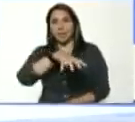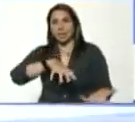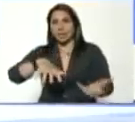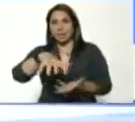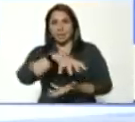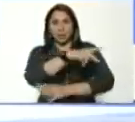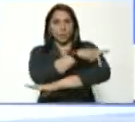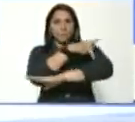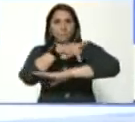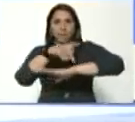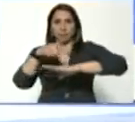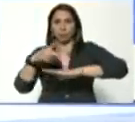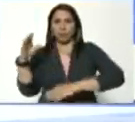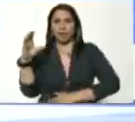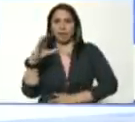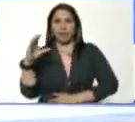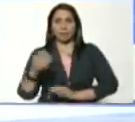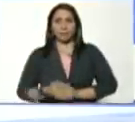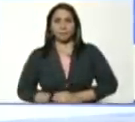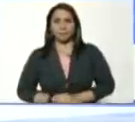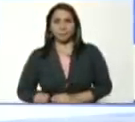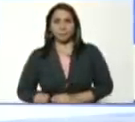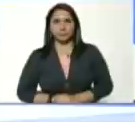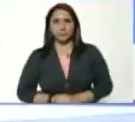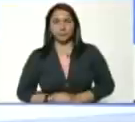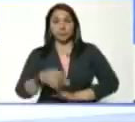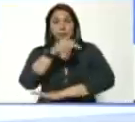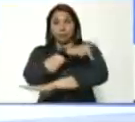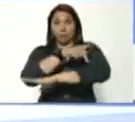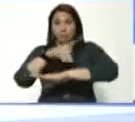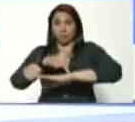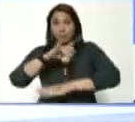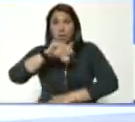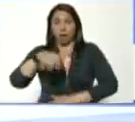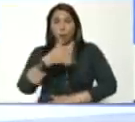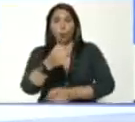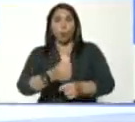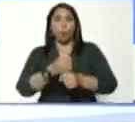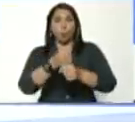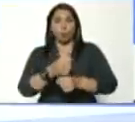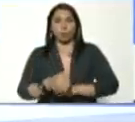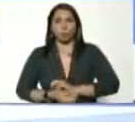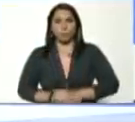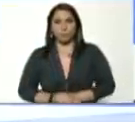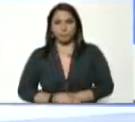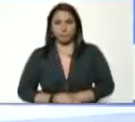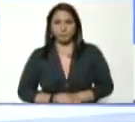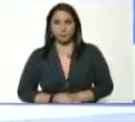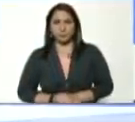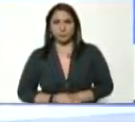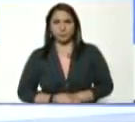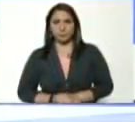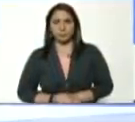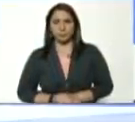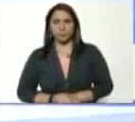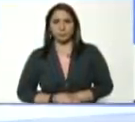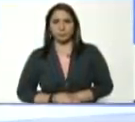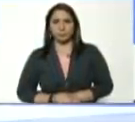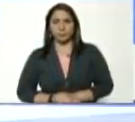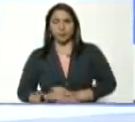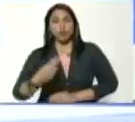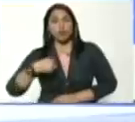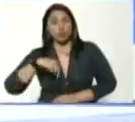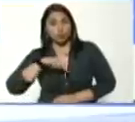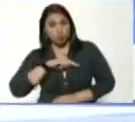de Caracas, la parroquia El Junquito, por ahora. Estamos